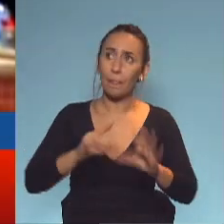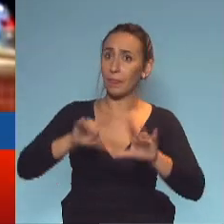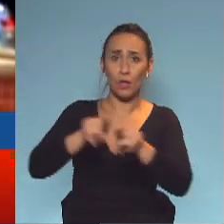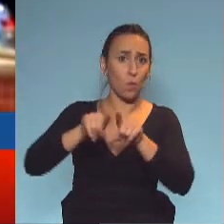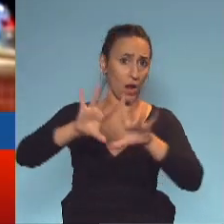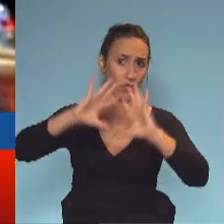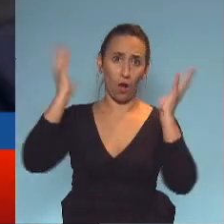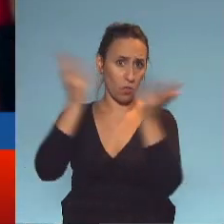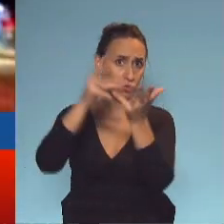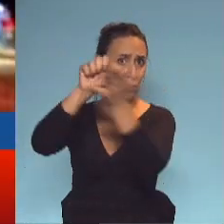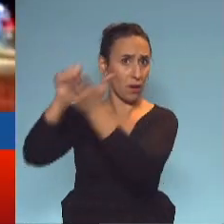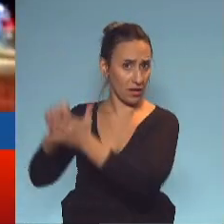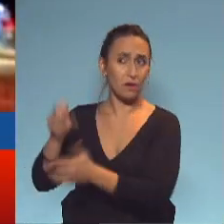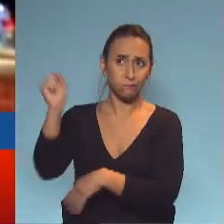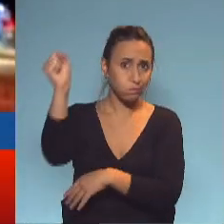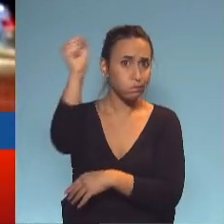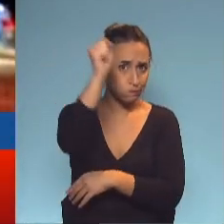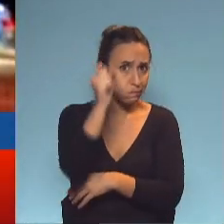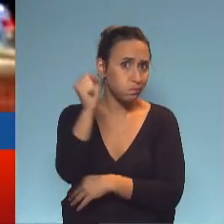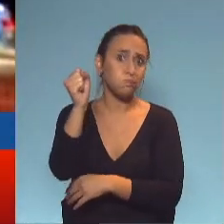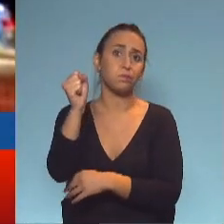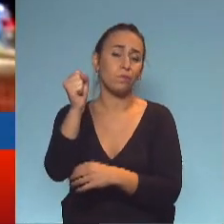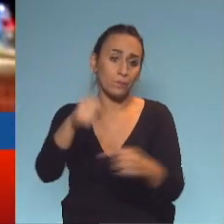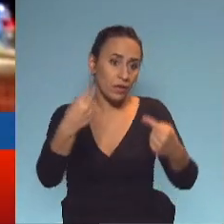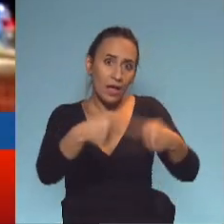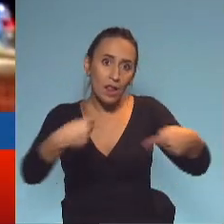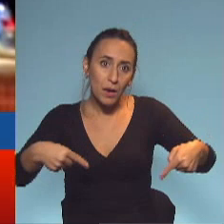mundo, su utilización